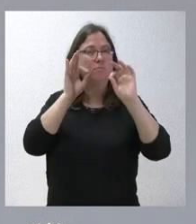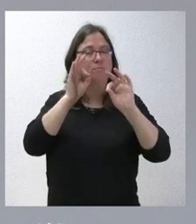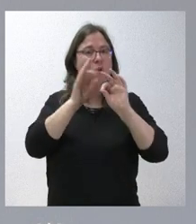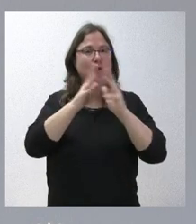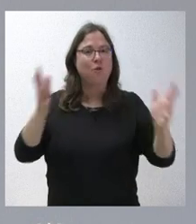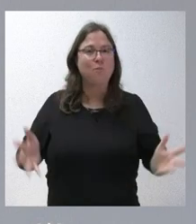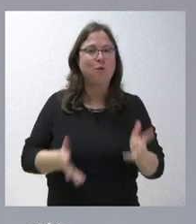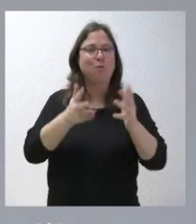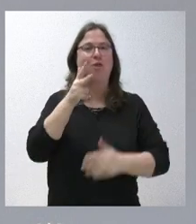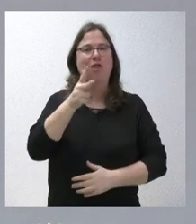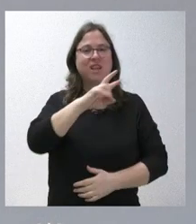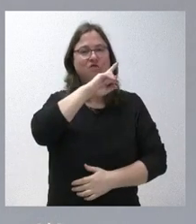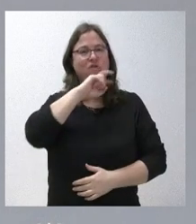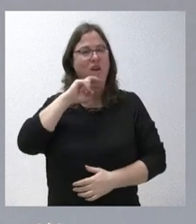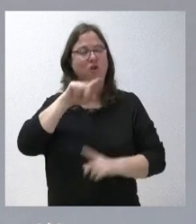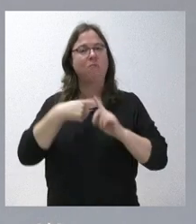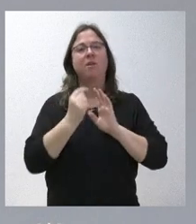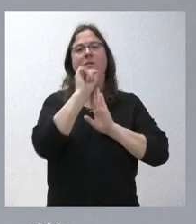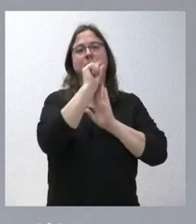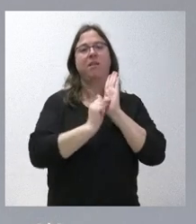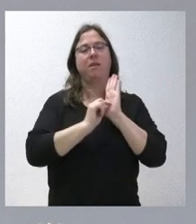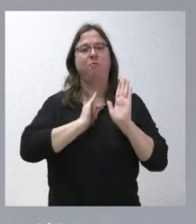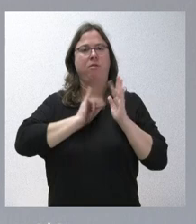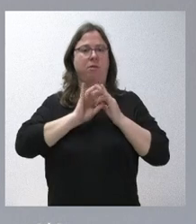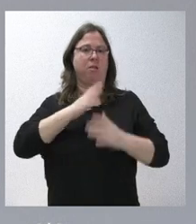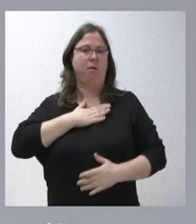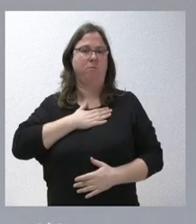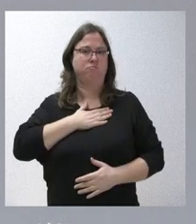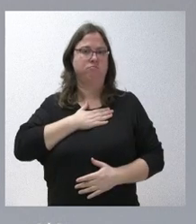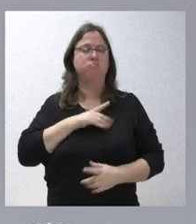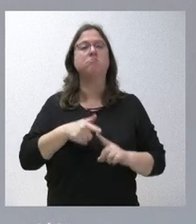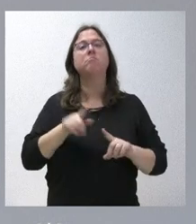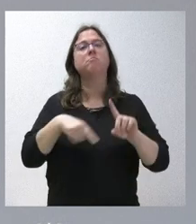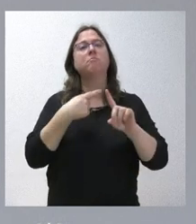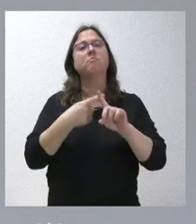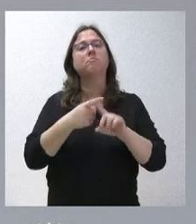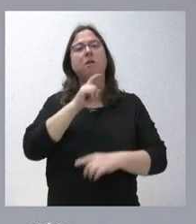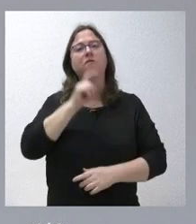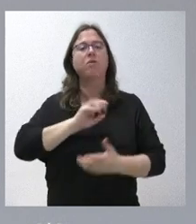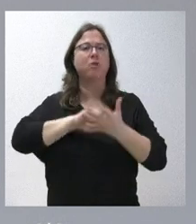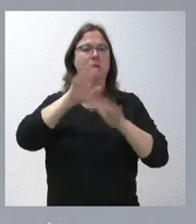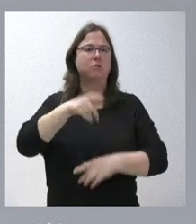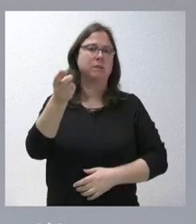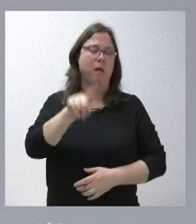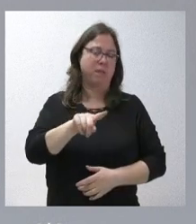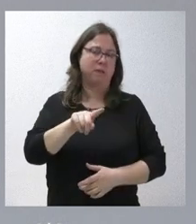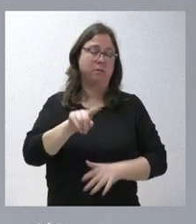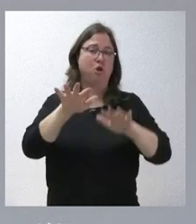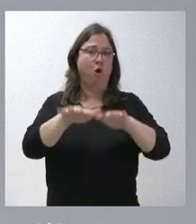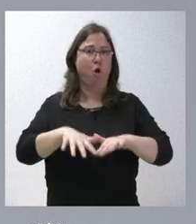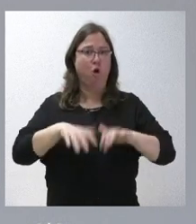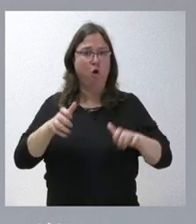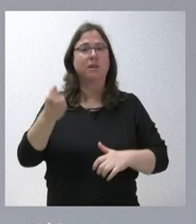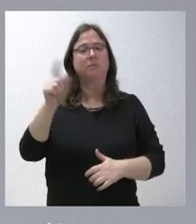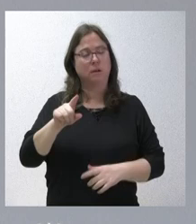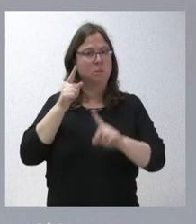de los Derechos valores y principios que nos identifican parcialmente también la fundación de Castilla y león de las Cortes tiene ese